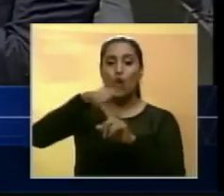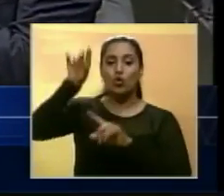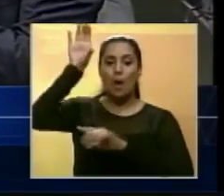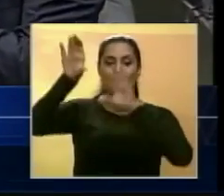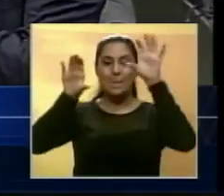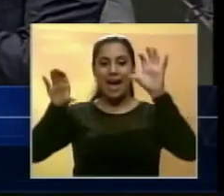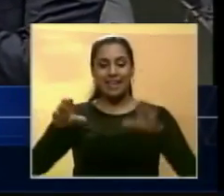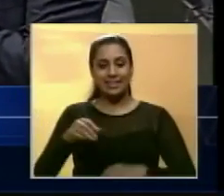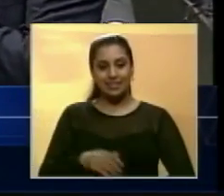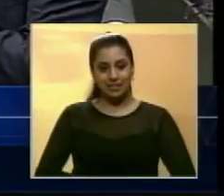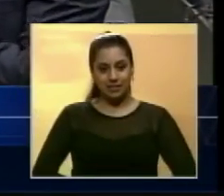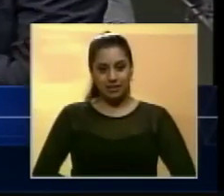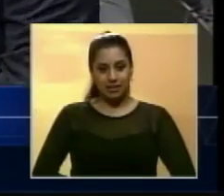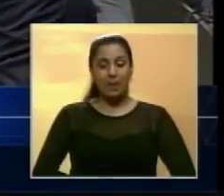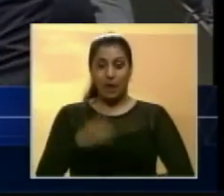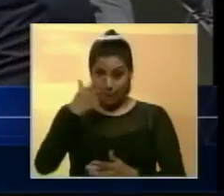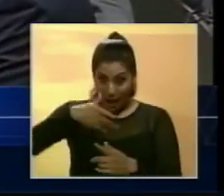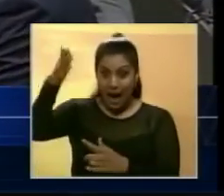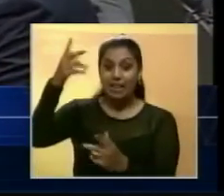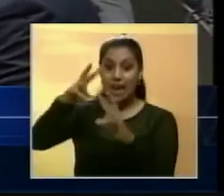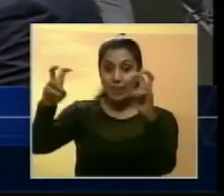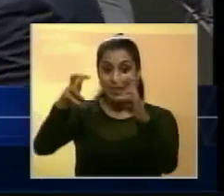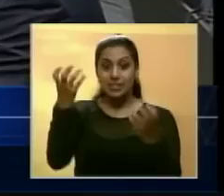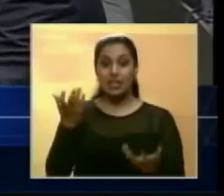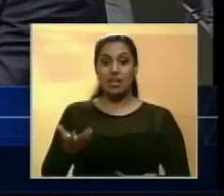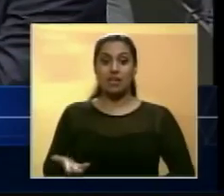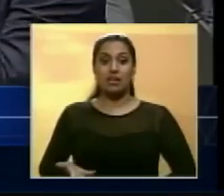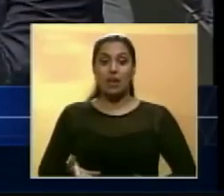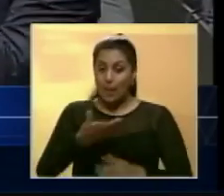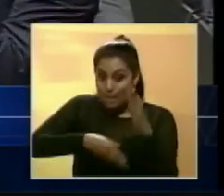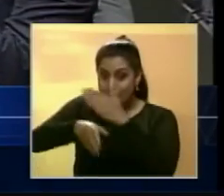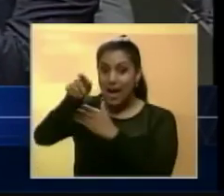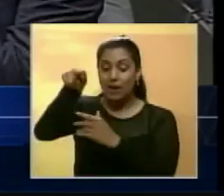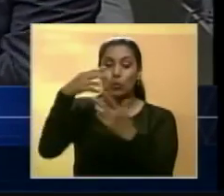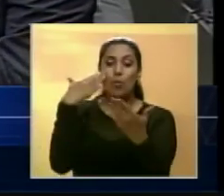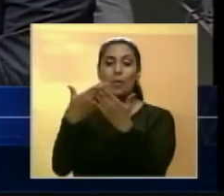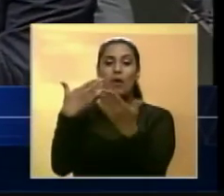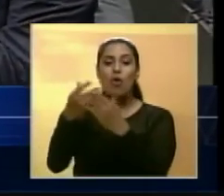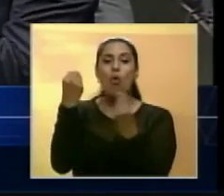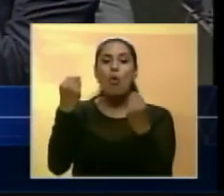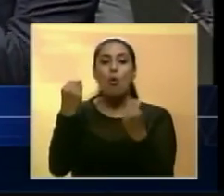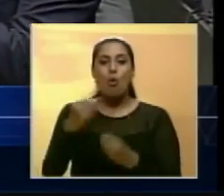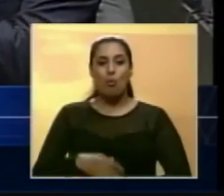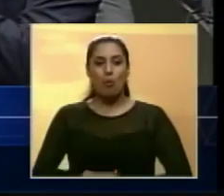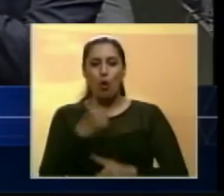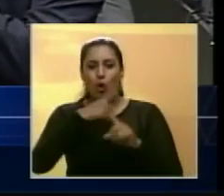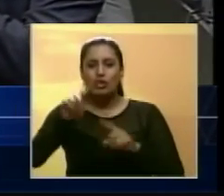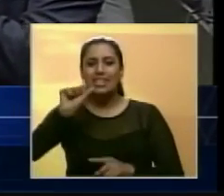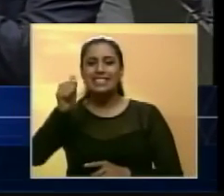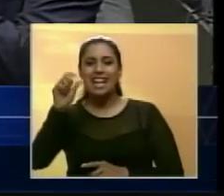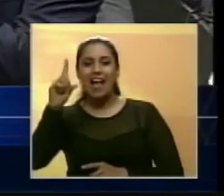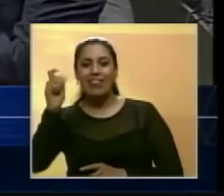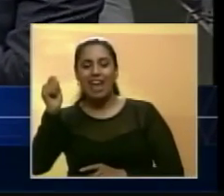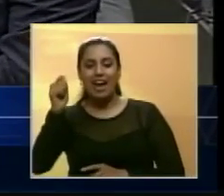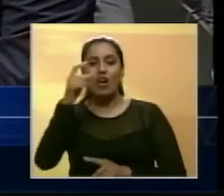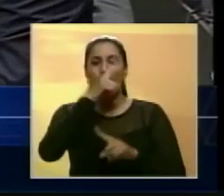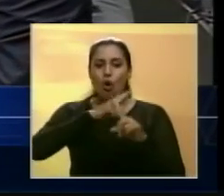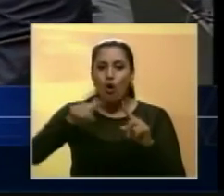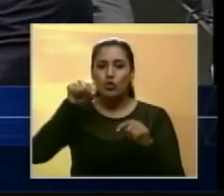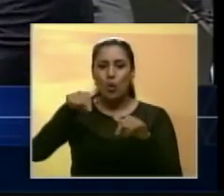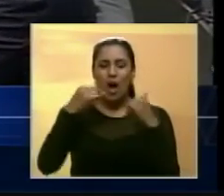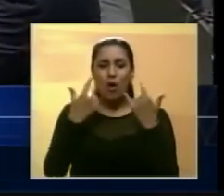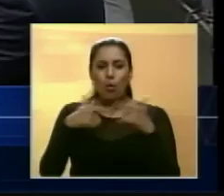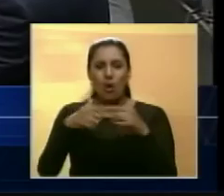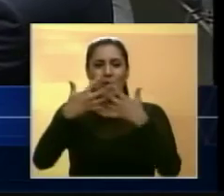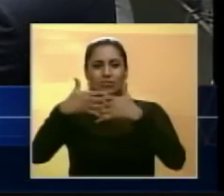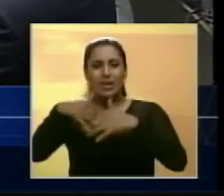extranjeras en casa. Vaya y averígüelo. Vaya y vea cómo el SADA y cómo el SICA se ha convertido